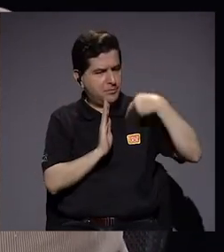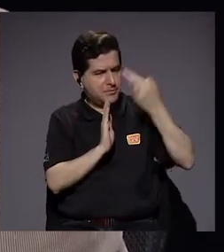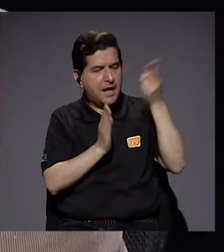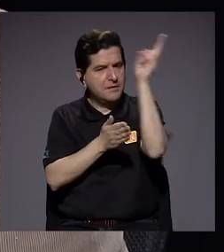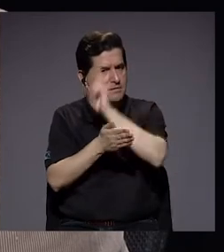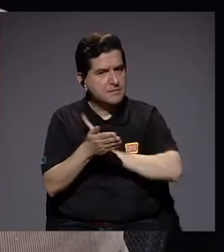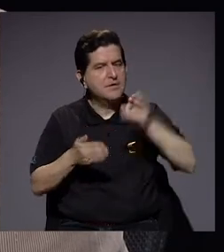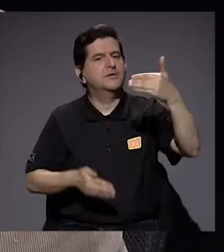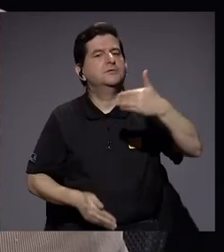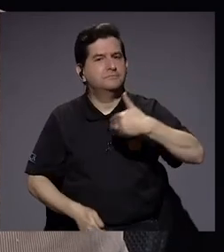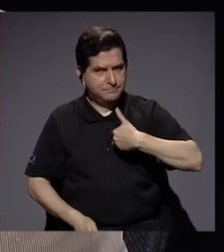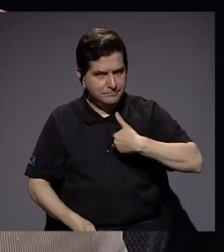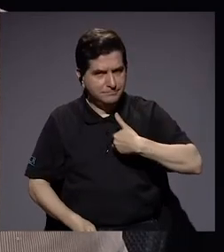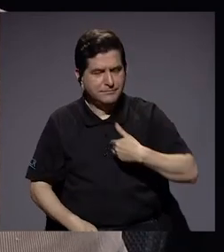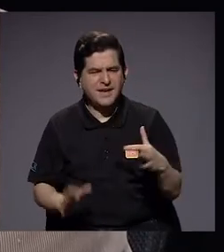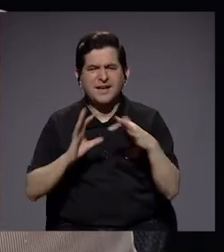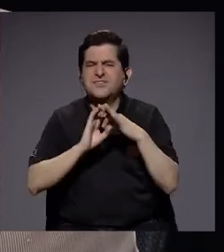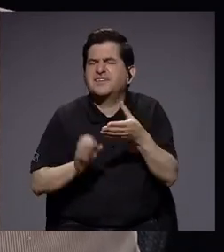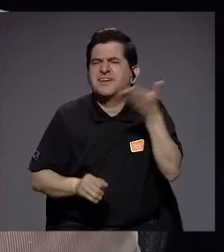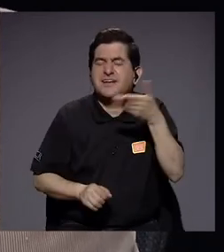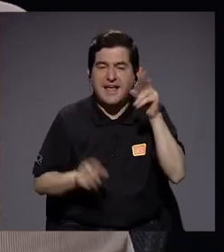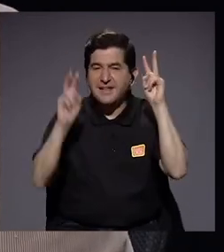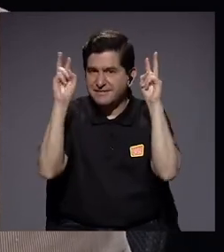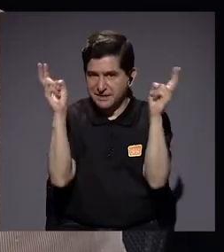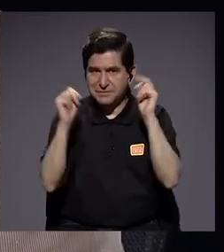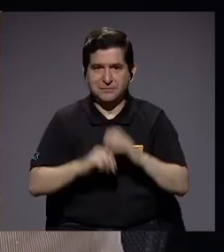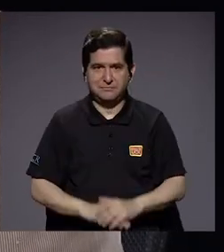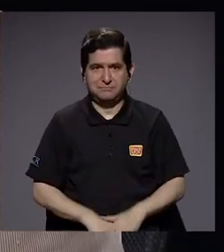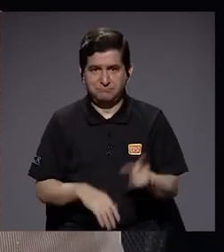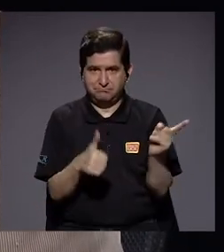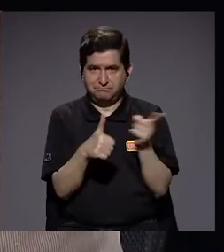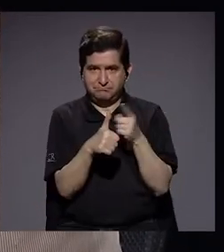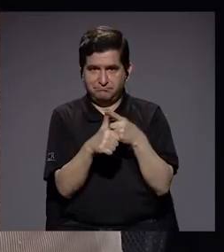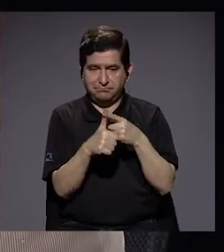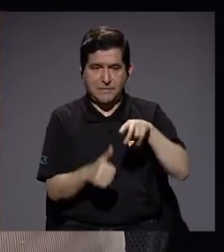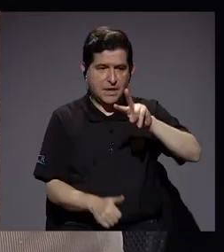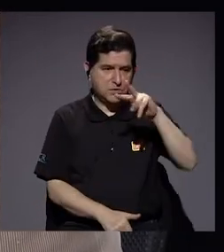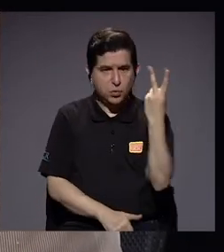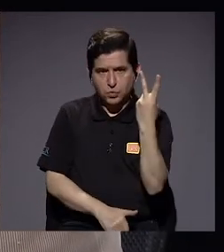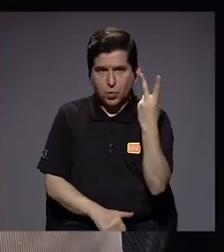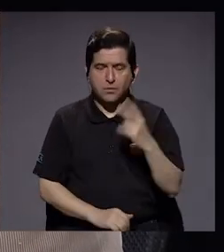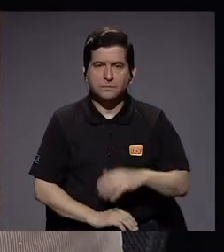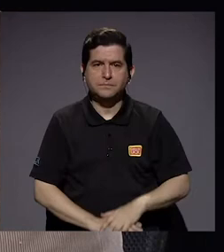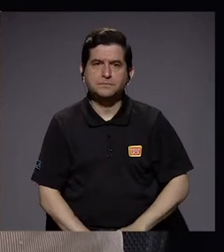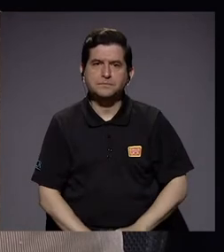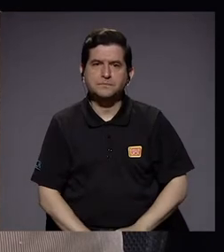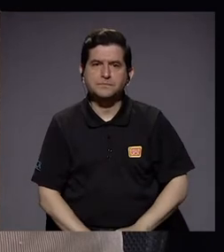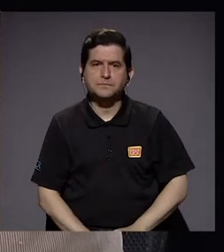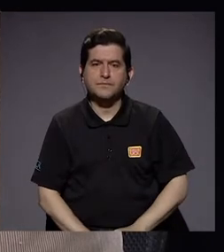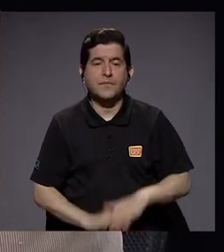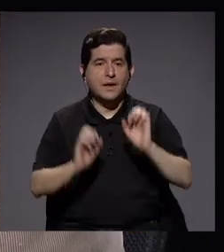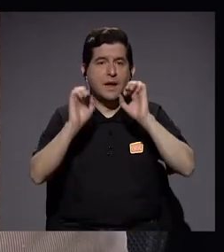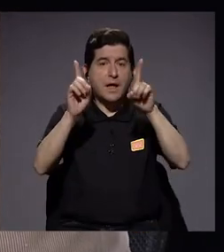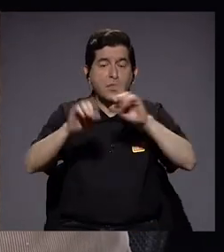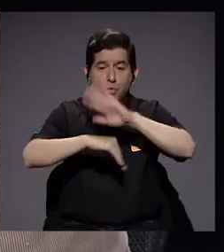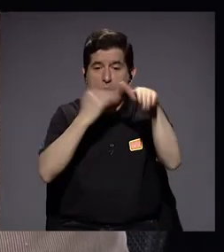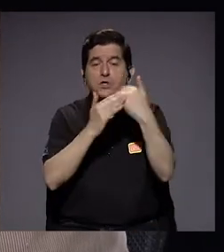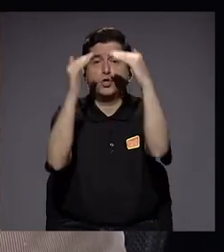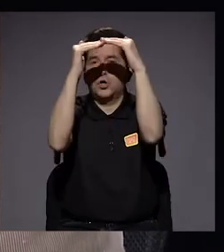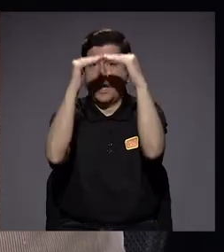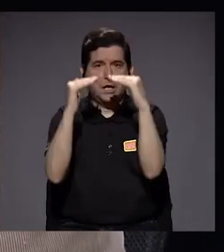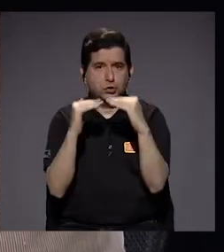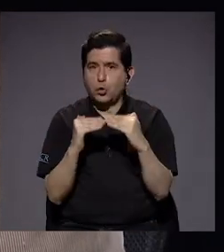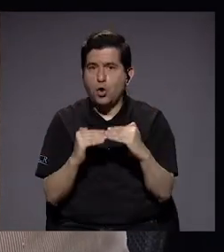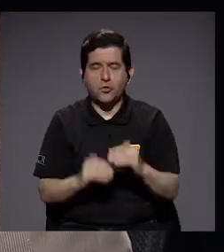papel de las universidades en torno a ese tema. Eso primero. Segundo, también la educación a todo